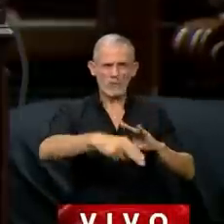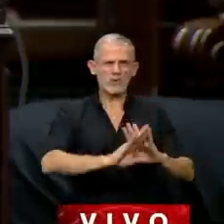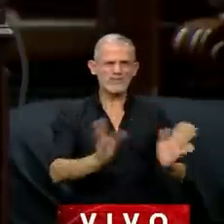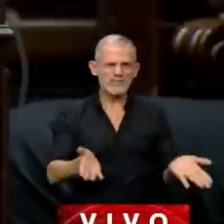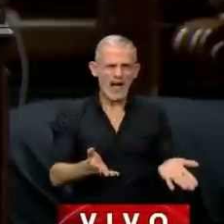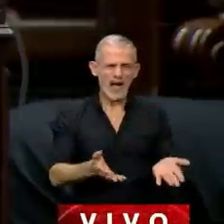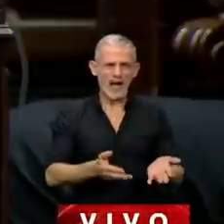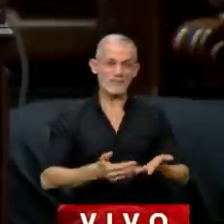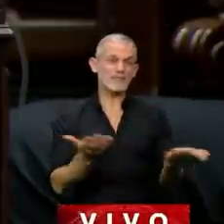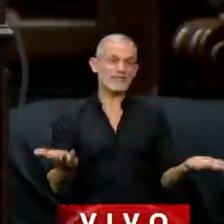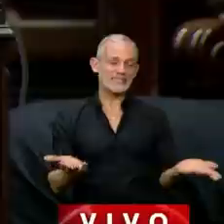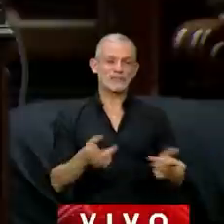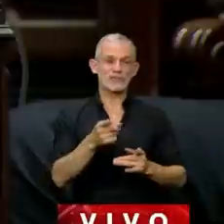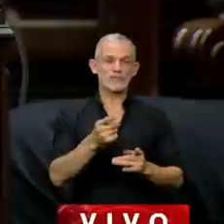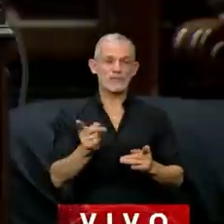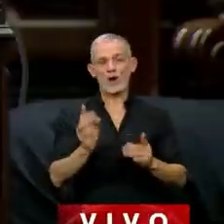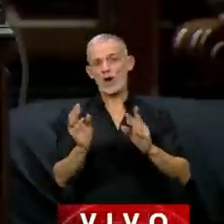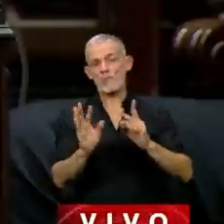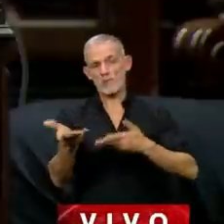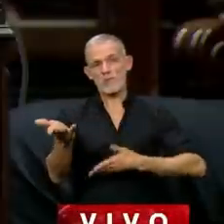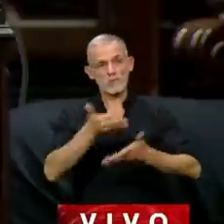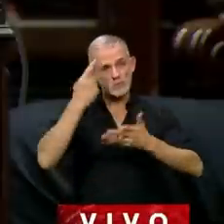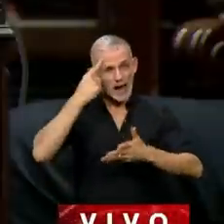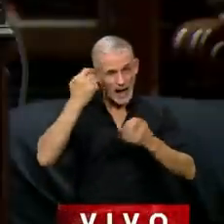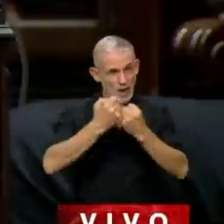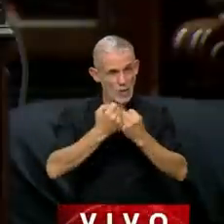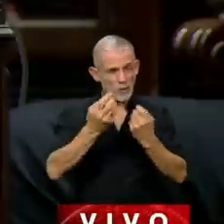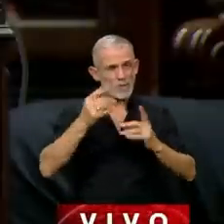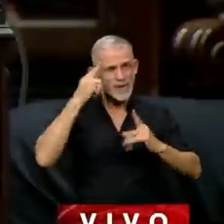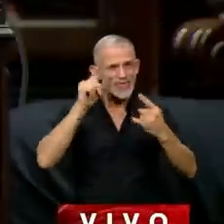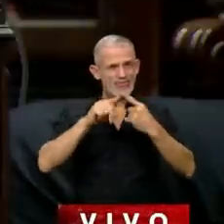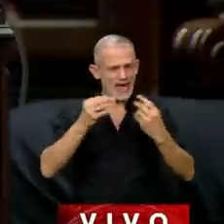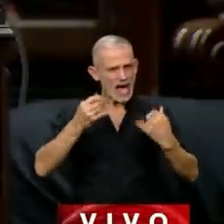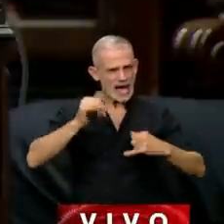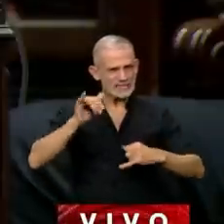perdido vigencia. Por eso, aún compartiendo la idea